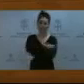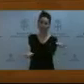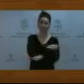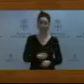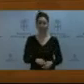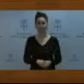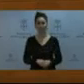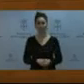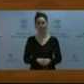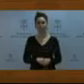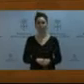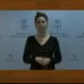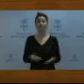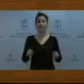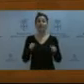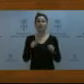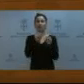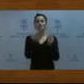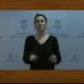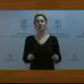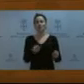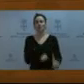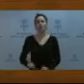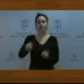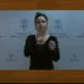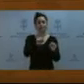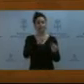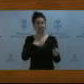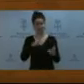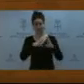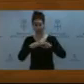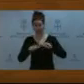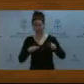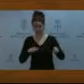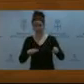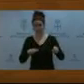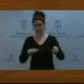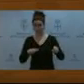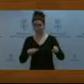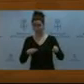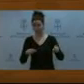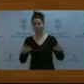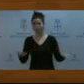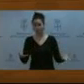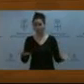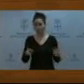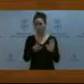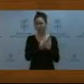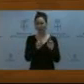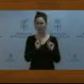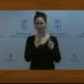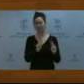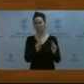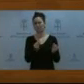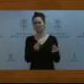modelo que ustedes defienden. ¿Quieren que apliquemos ese modelo? ¿Un modelo que se cuestiona jurídicamente y que los tribunales paralizan? Aquí no